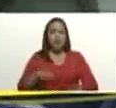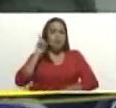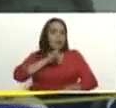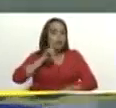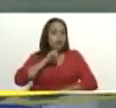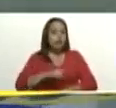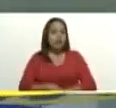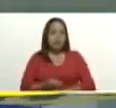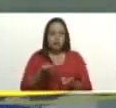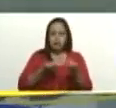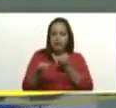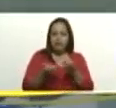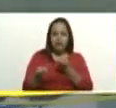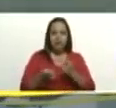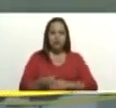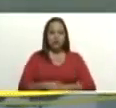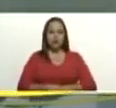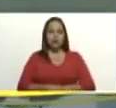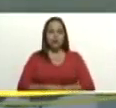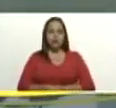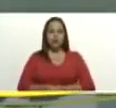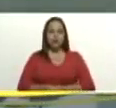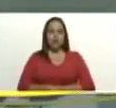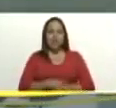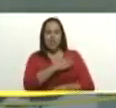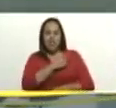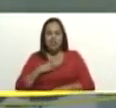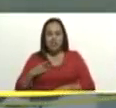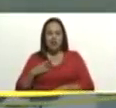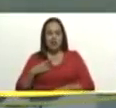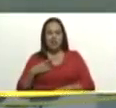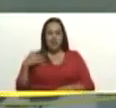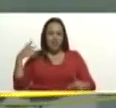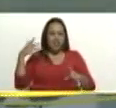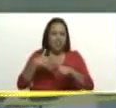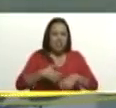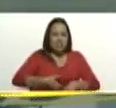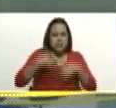mentira, manipulación, deseos de venganza.